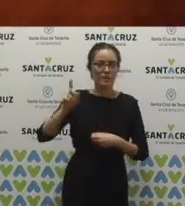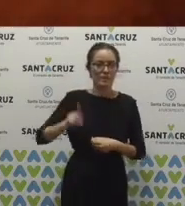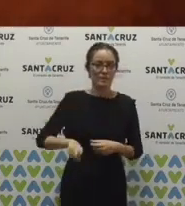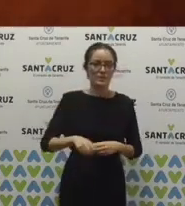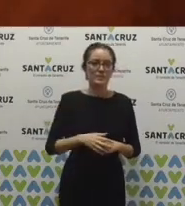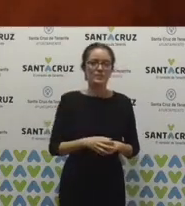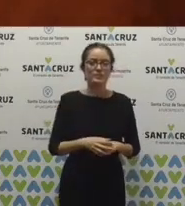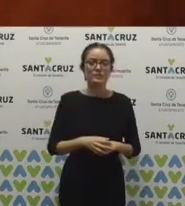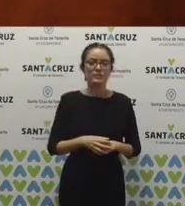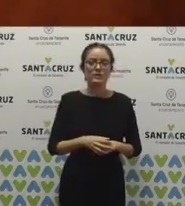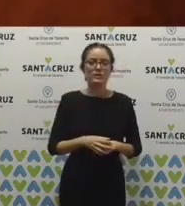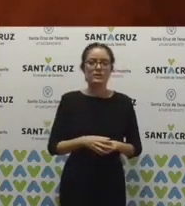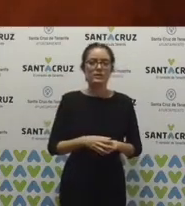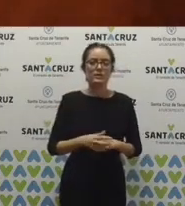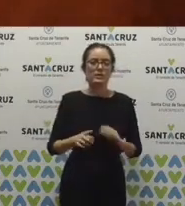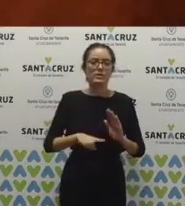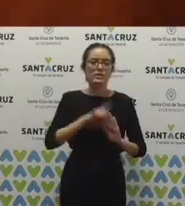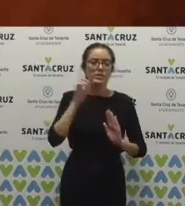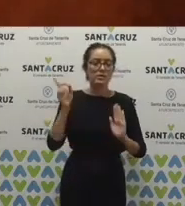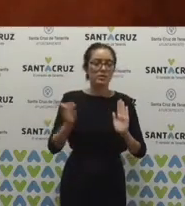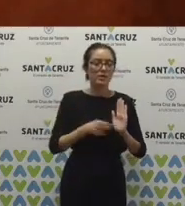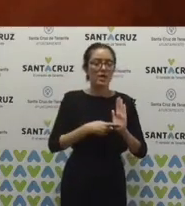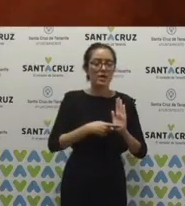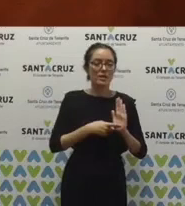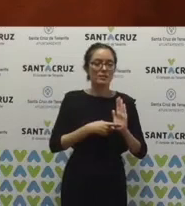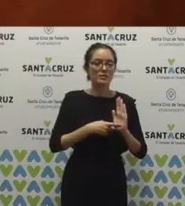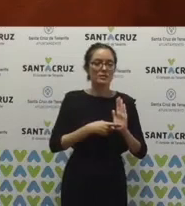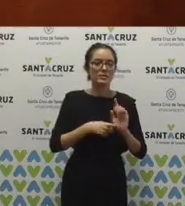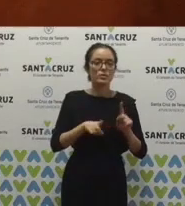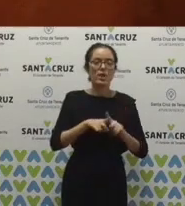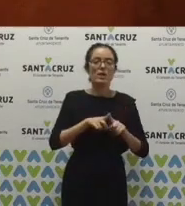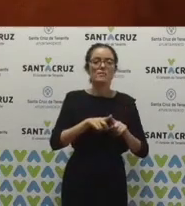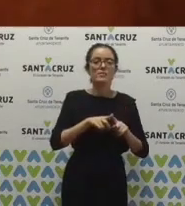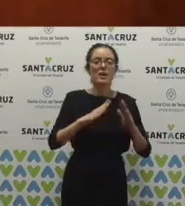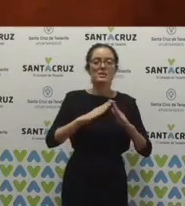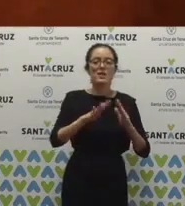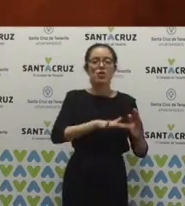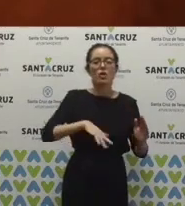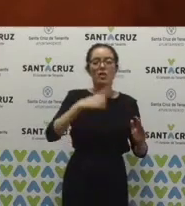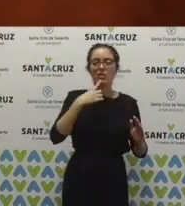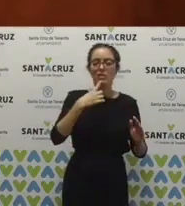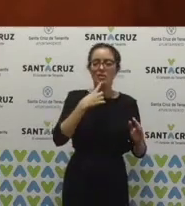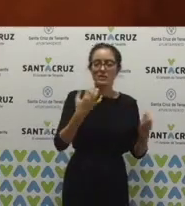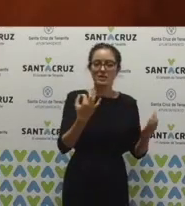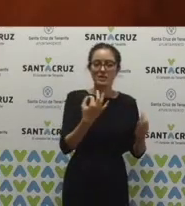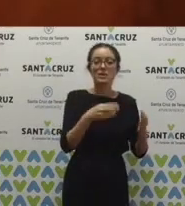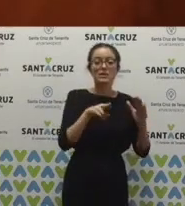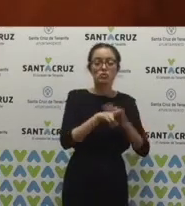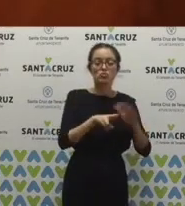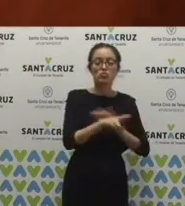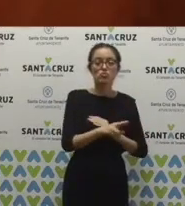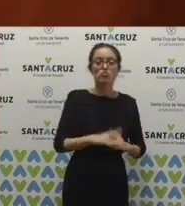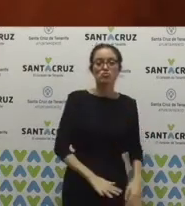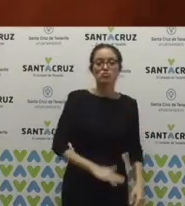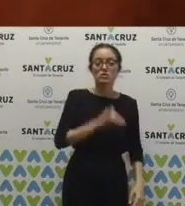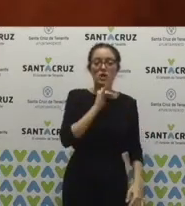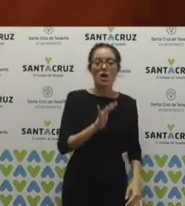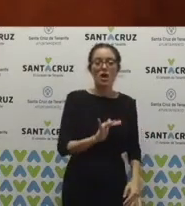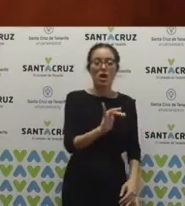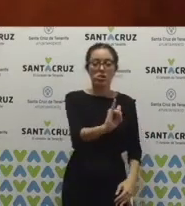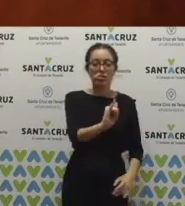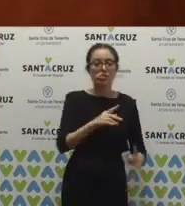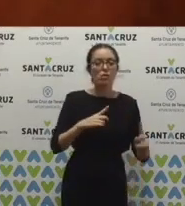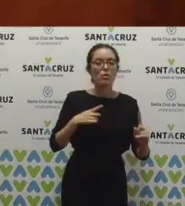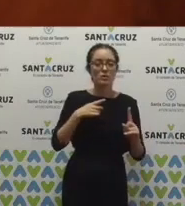ley de base de régimen local establece que las acciones locales tendrán recursos suficientes para el ejercicio